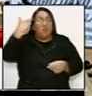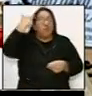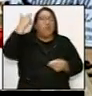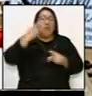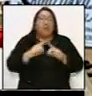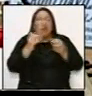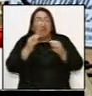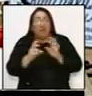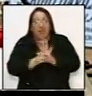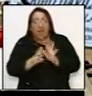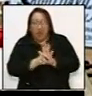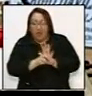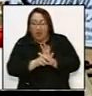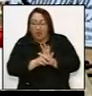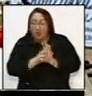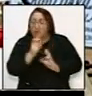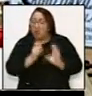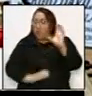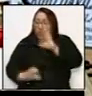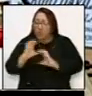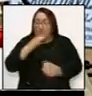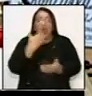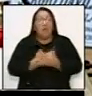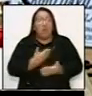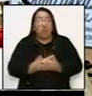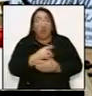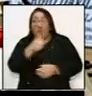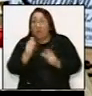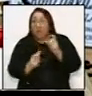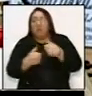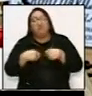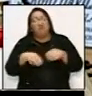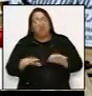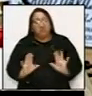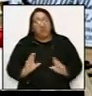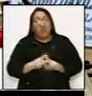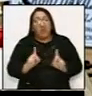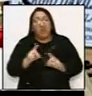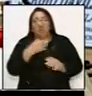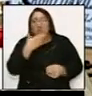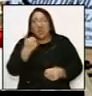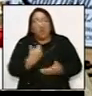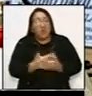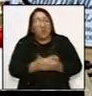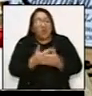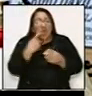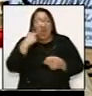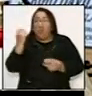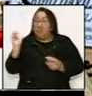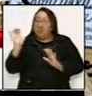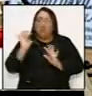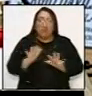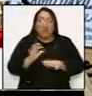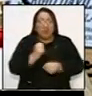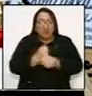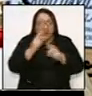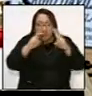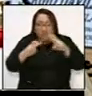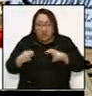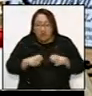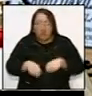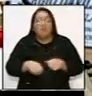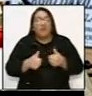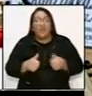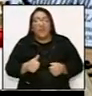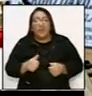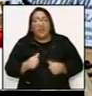que legalmente se intentan buscar pruebas que pueden involucrar a terceros, entiendo. Pero hubiera sido mejor que entrar a criminalística, termine de hacer su trabajo en criminalística y